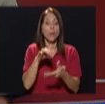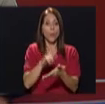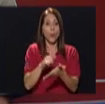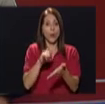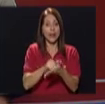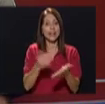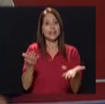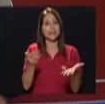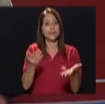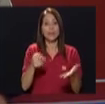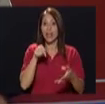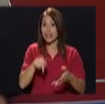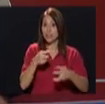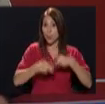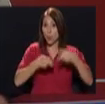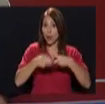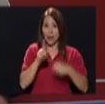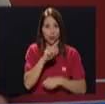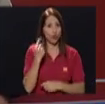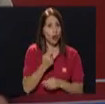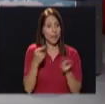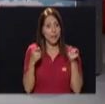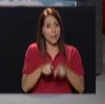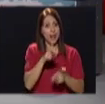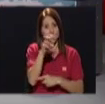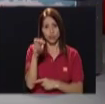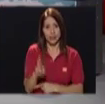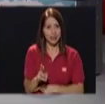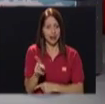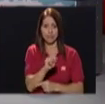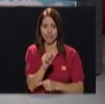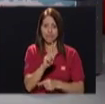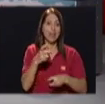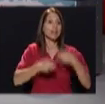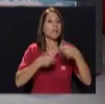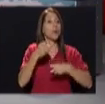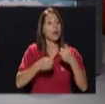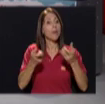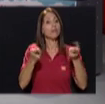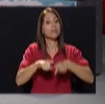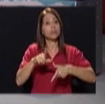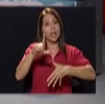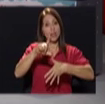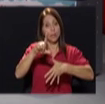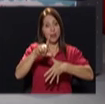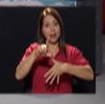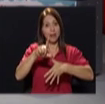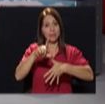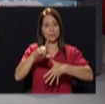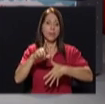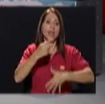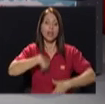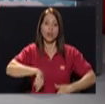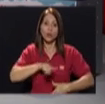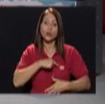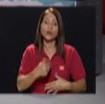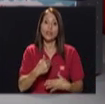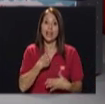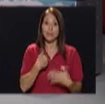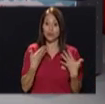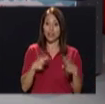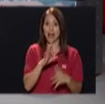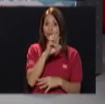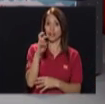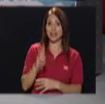obliga justamente, y no es un problema solo de Costa Rica, es un problema que se da mucho en Latinoamérica, y Costa Rica tenemos, pues,